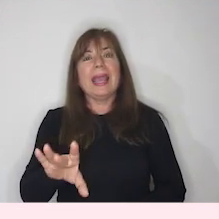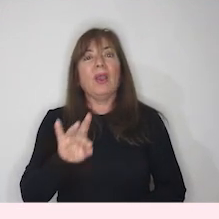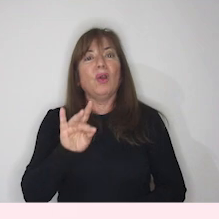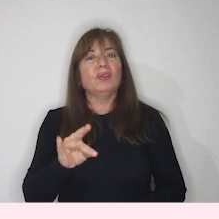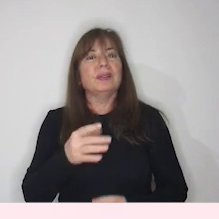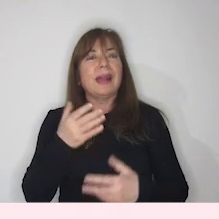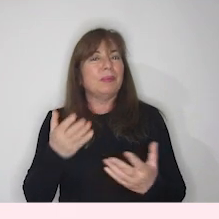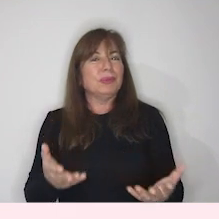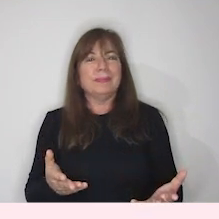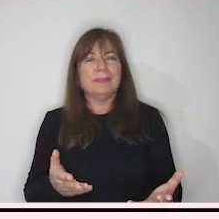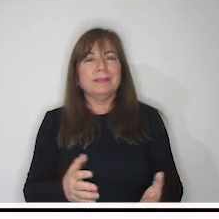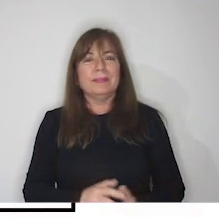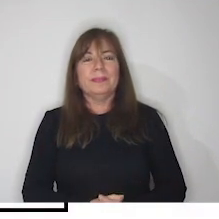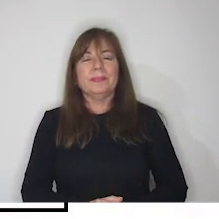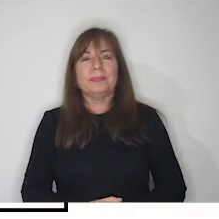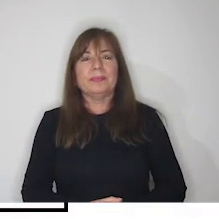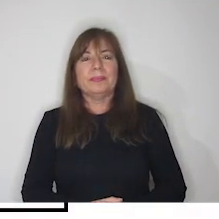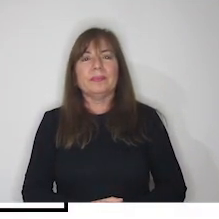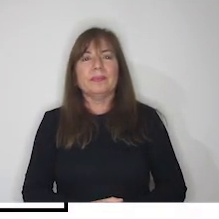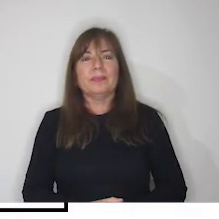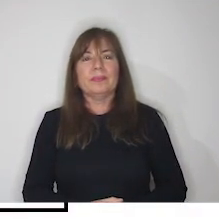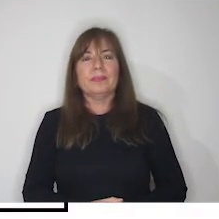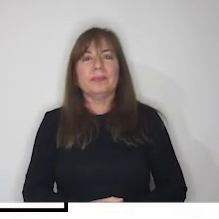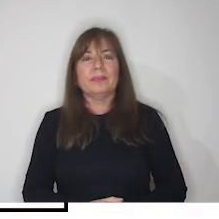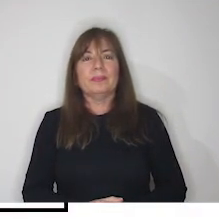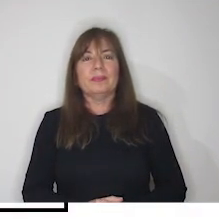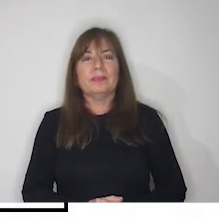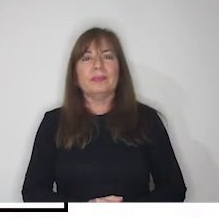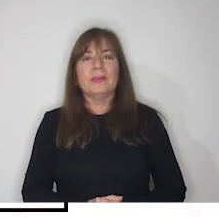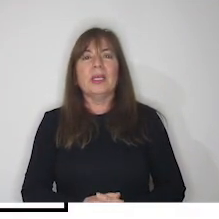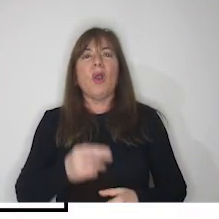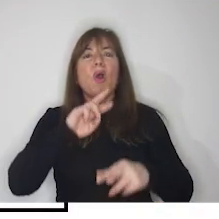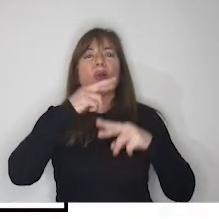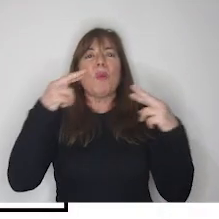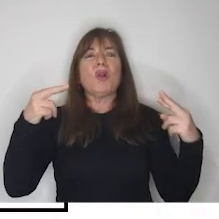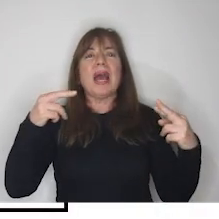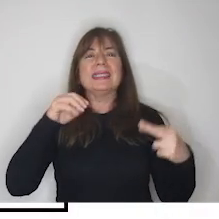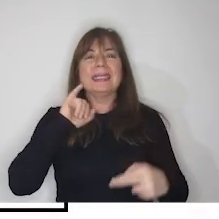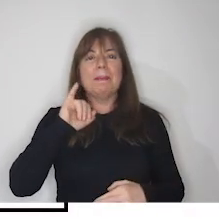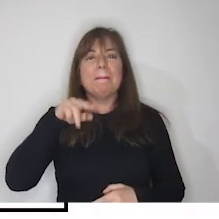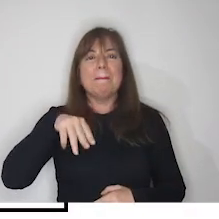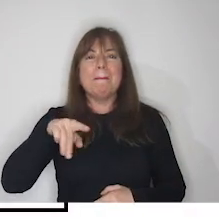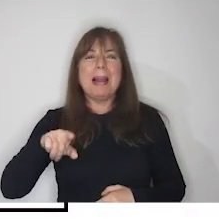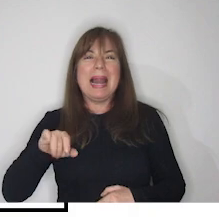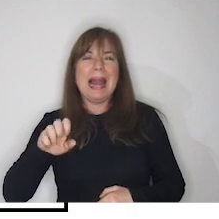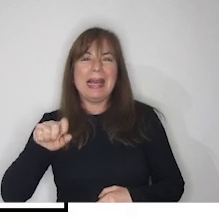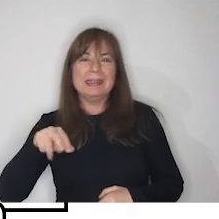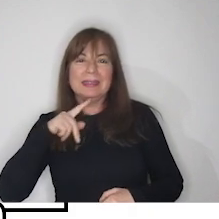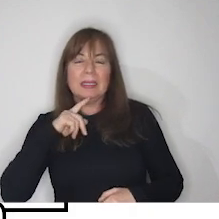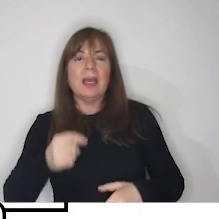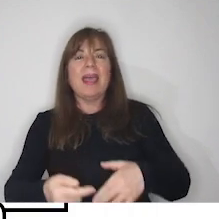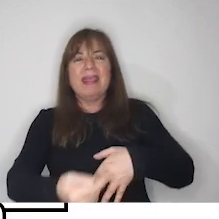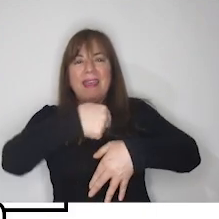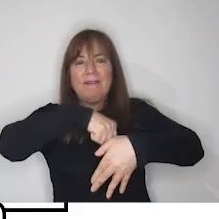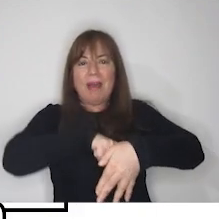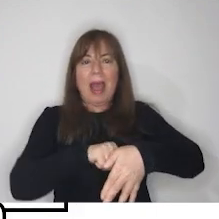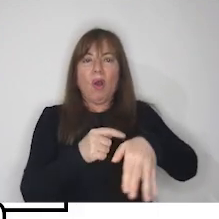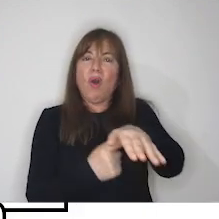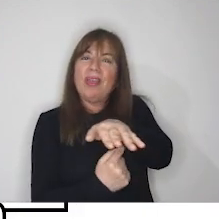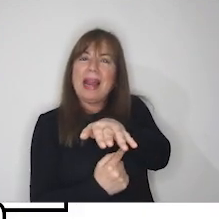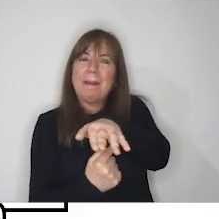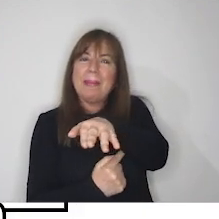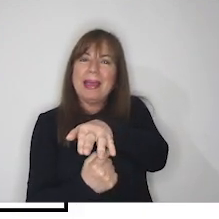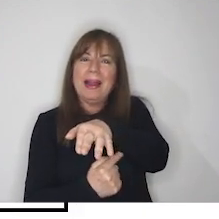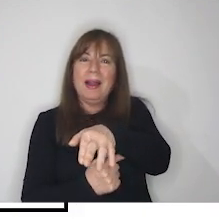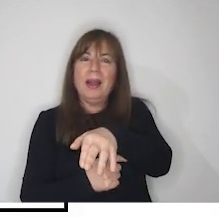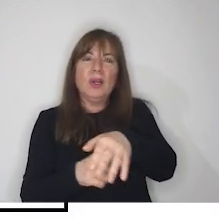más seguro. Dentro de estos métodos encontramos los siguientes. Implantes, que es un solo tipo